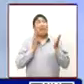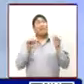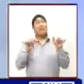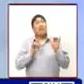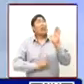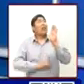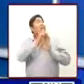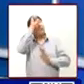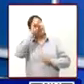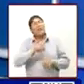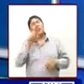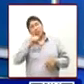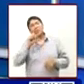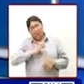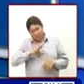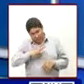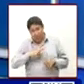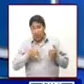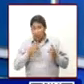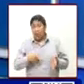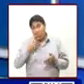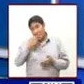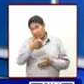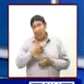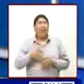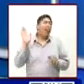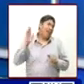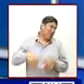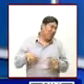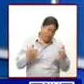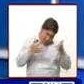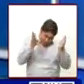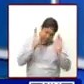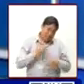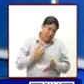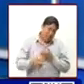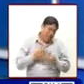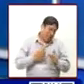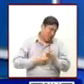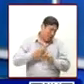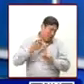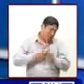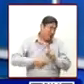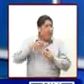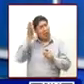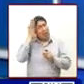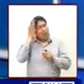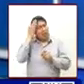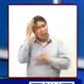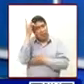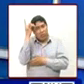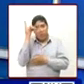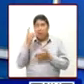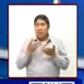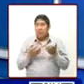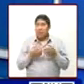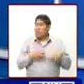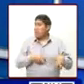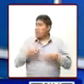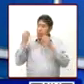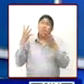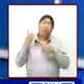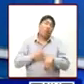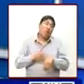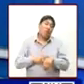de la altura. No, sí, está bien, pero los jugadores dicen eso. Van a jugar. Ellos ya saben cómo es Bolivia y están acostumbrados a todo terreno. Viaja de mucho